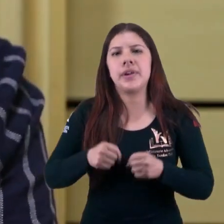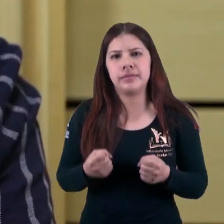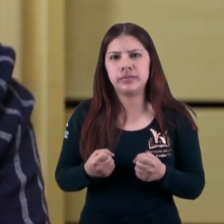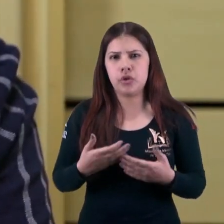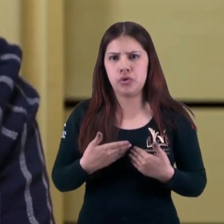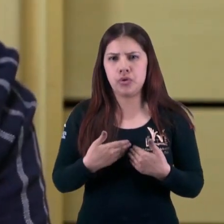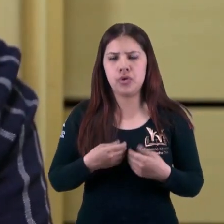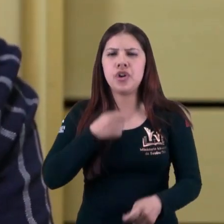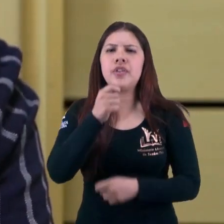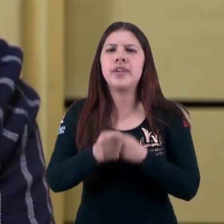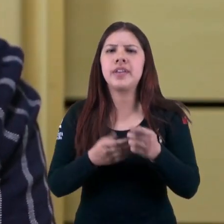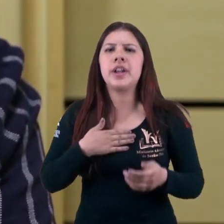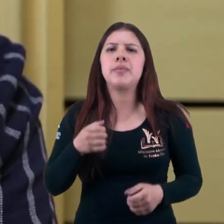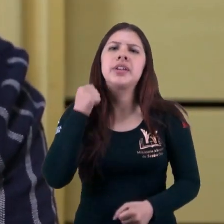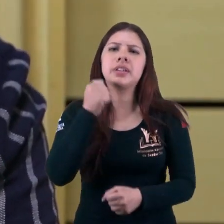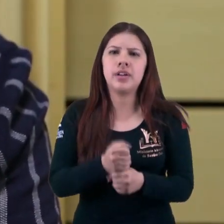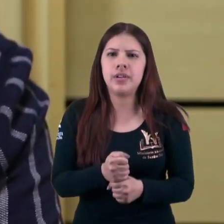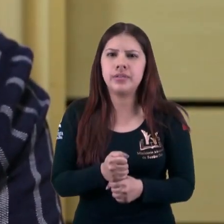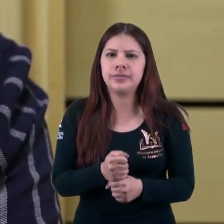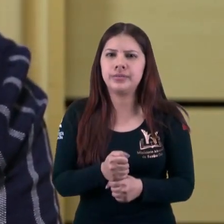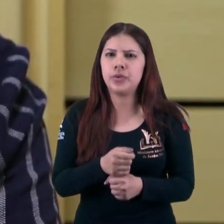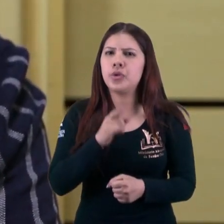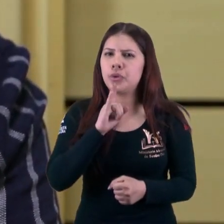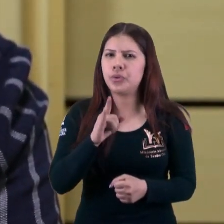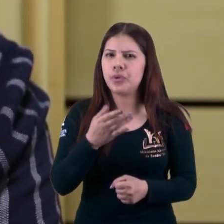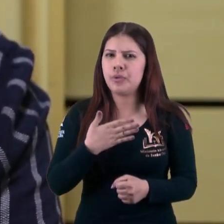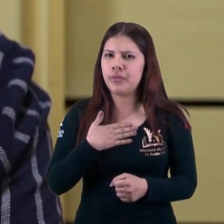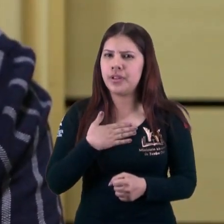Yo lo venderé mañana en mi trabajo. ¿Me ayudas?